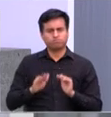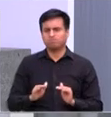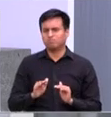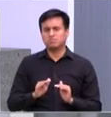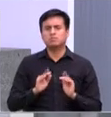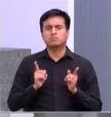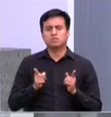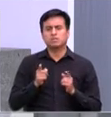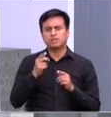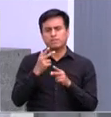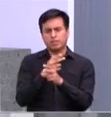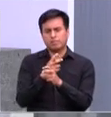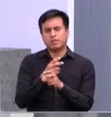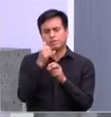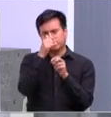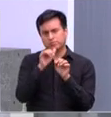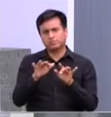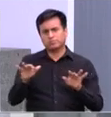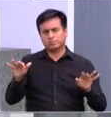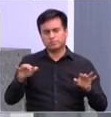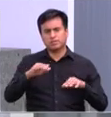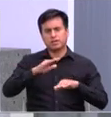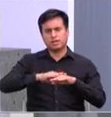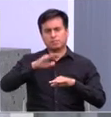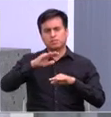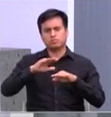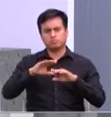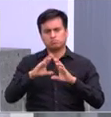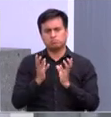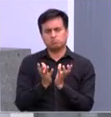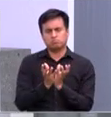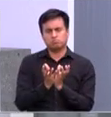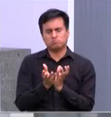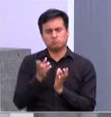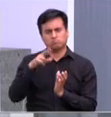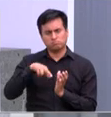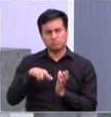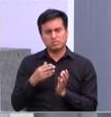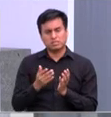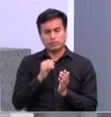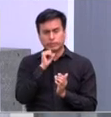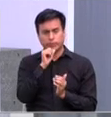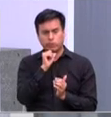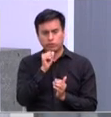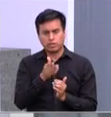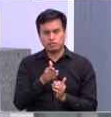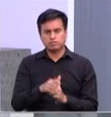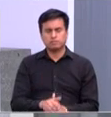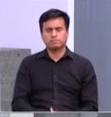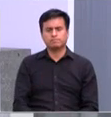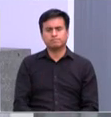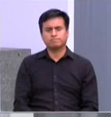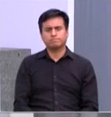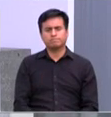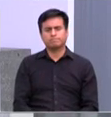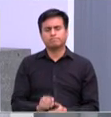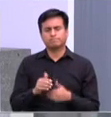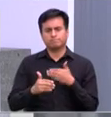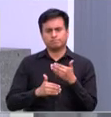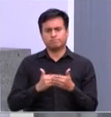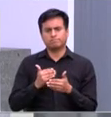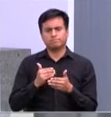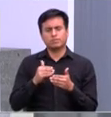frente al envenenamiento y al recalentamiento. Y a la pobreza convertida